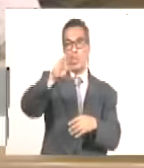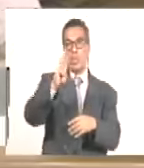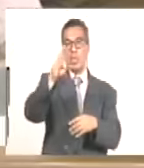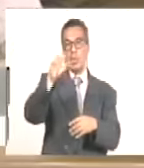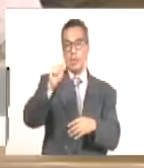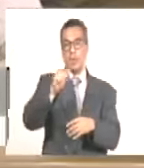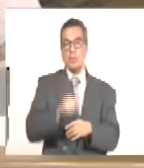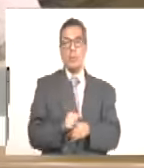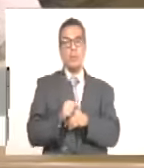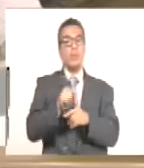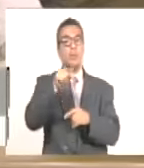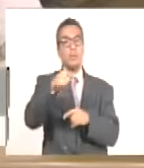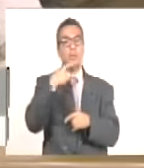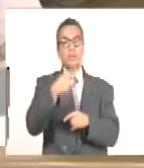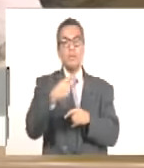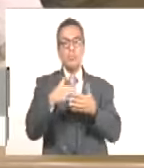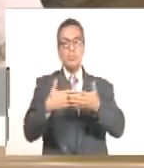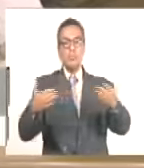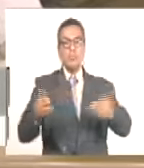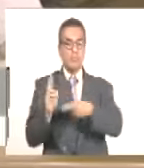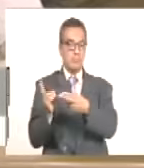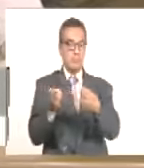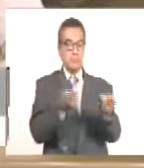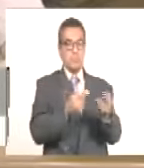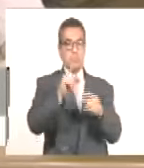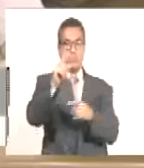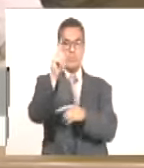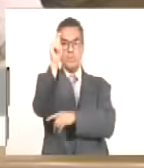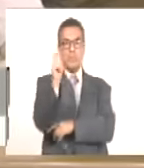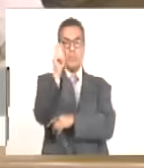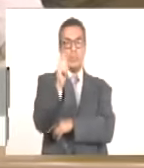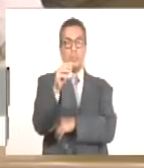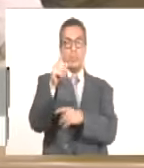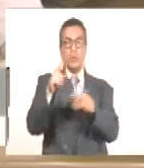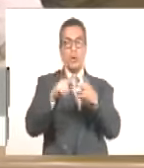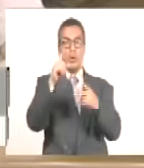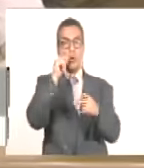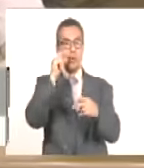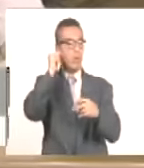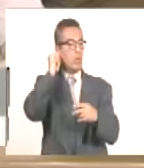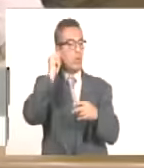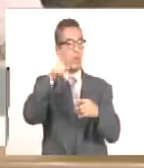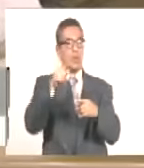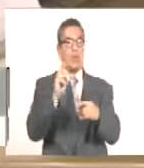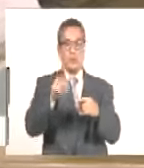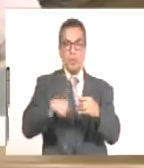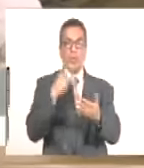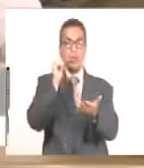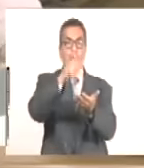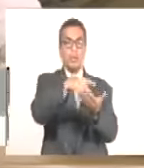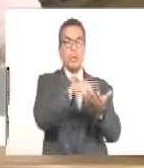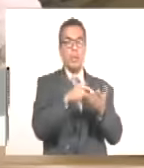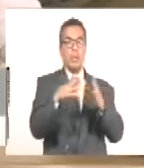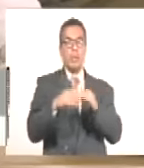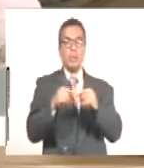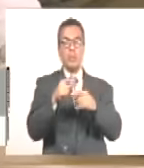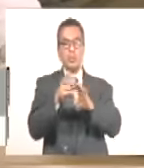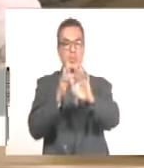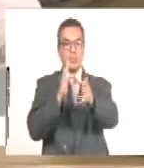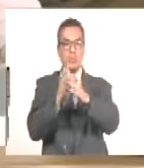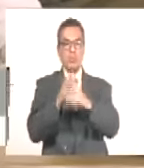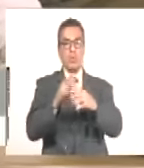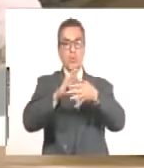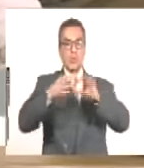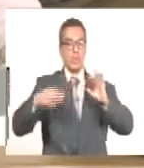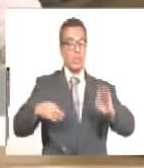Gafarova, mediante la cual extiende una invitación a una diputada o un diputado para participar en acto paralelo de la